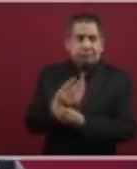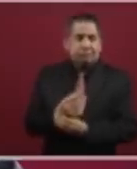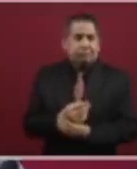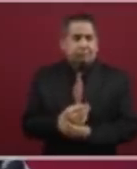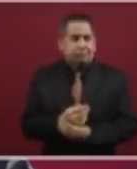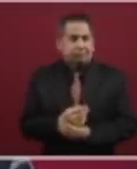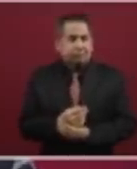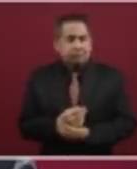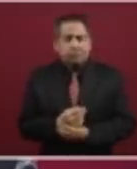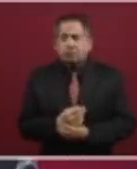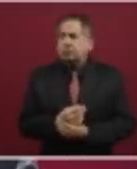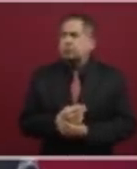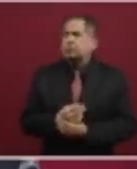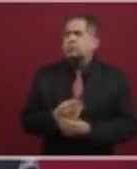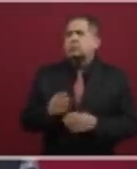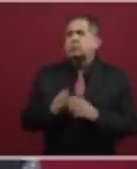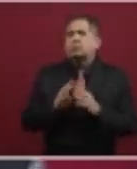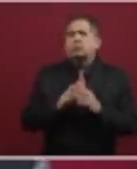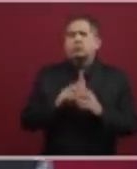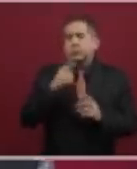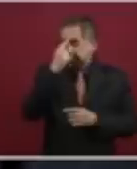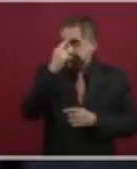No es un asunto nada más económico,